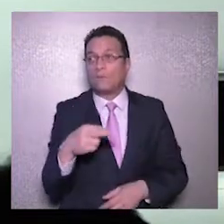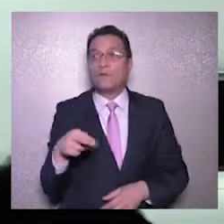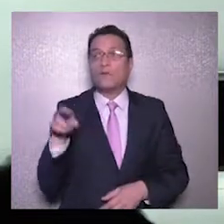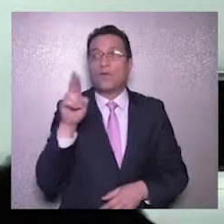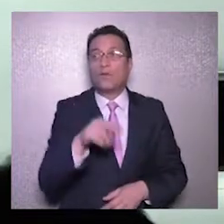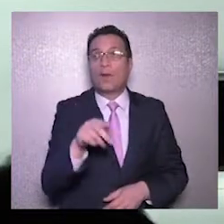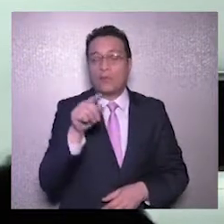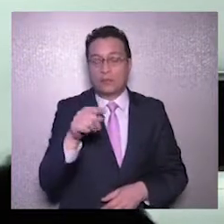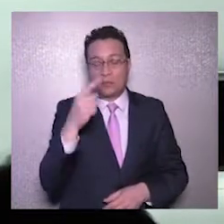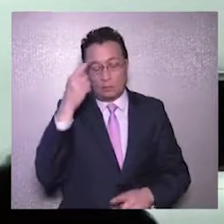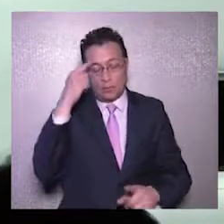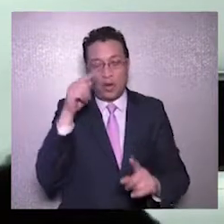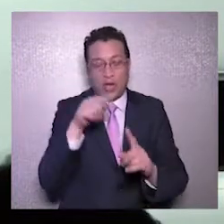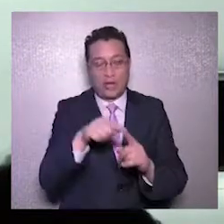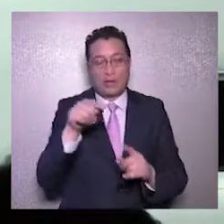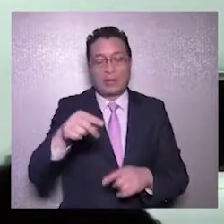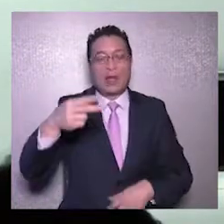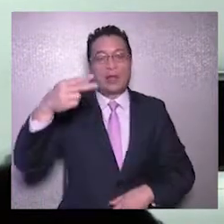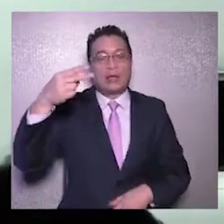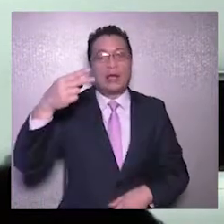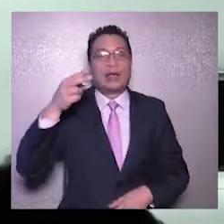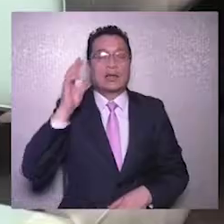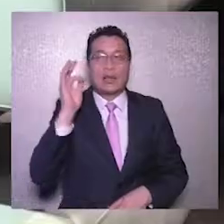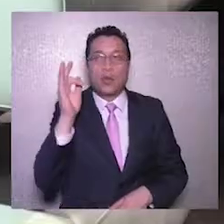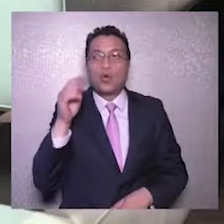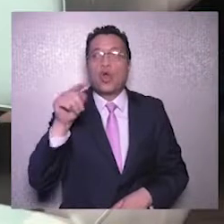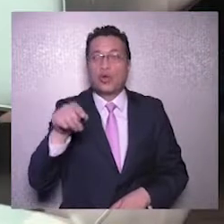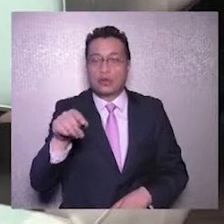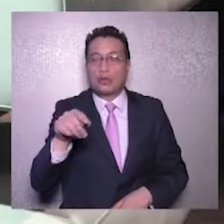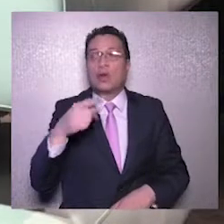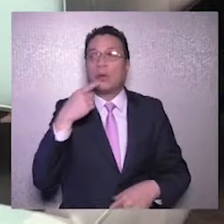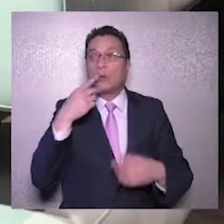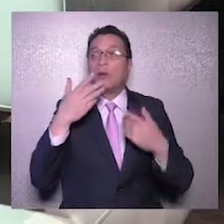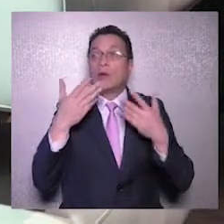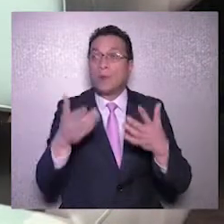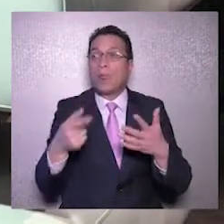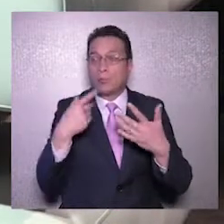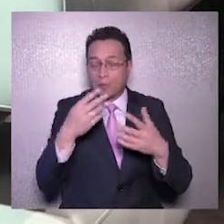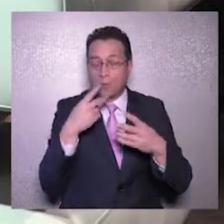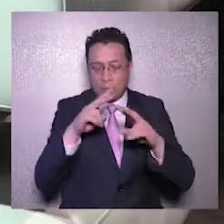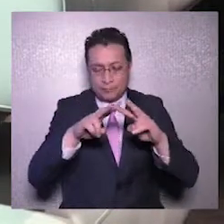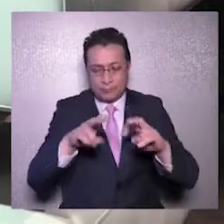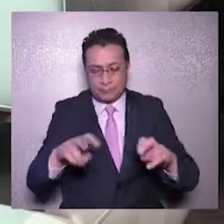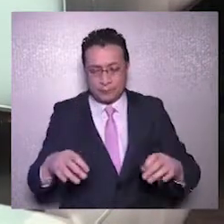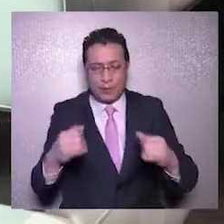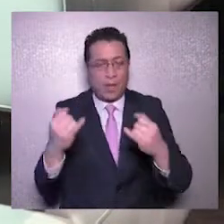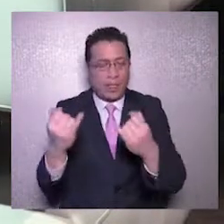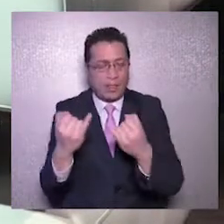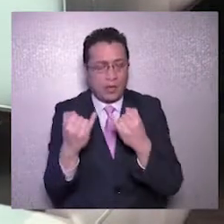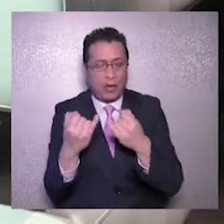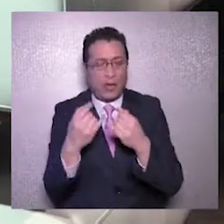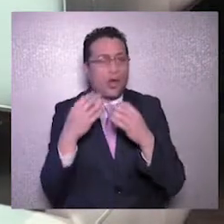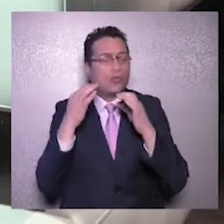objeto de esta reunión. Es fundamental tener buenos datos y buen análisis de datos oportunos en línea.